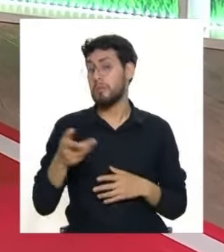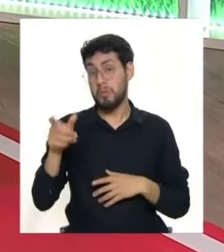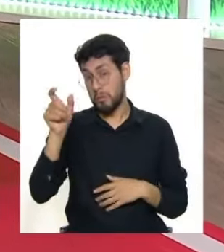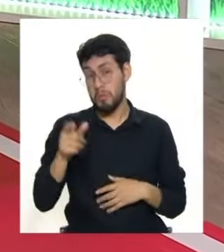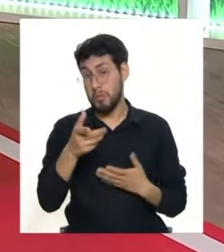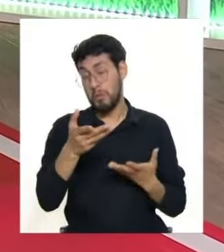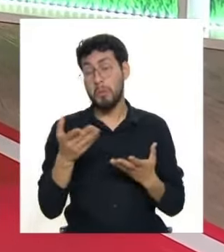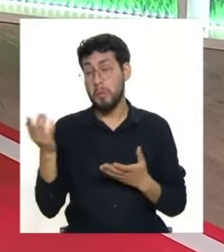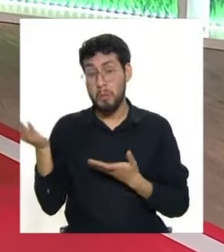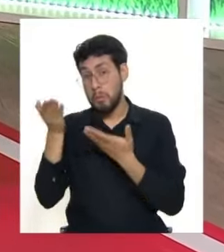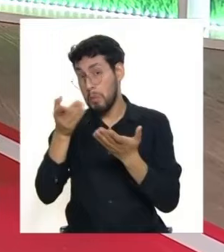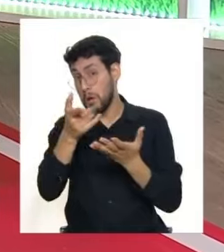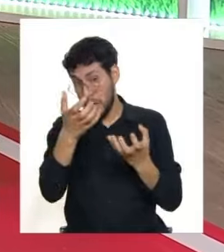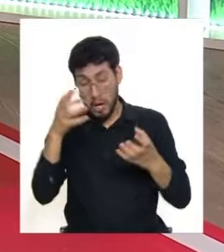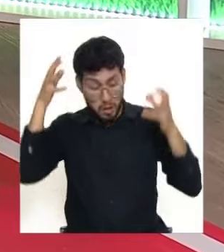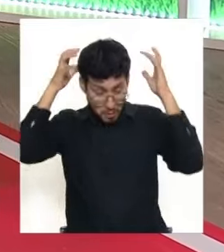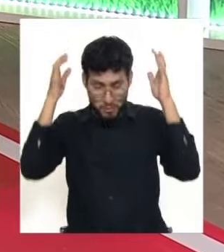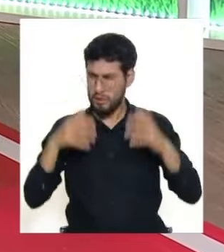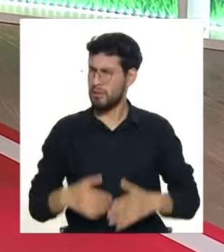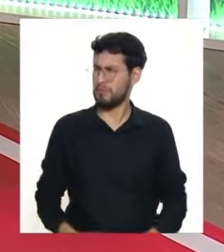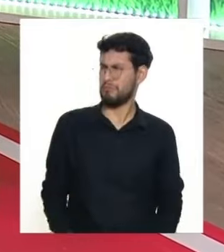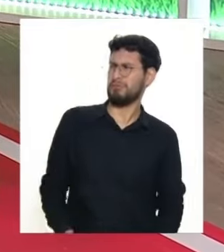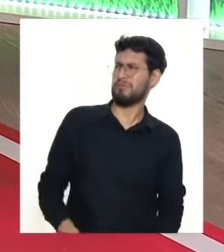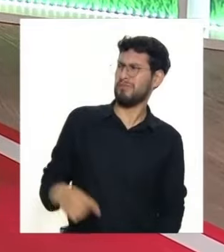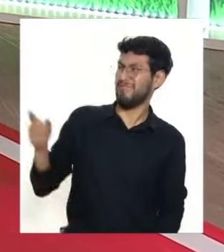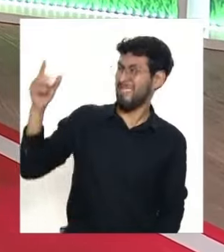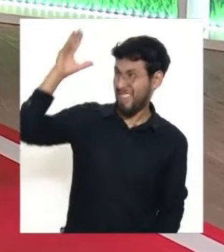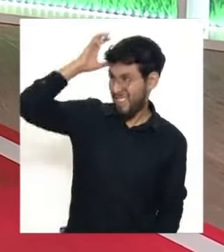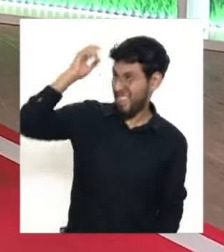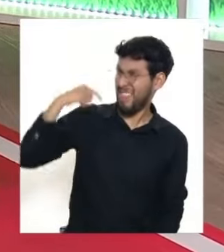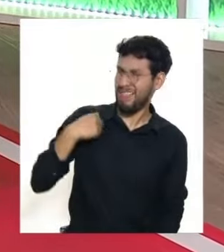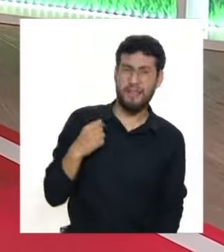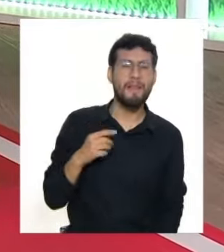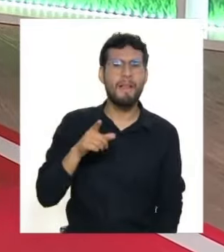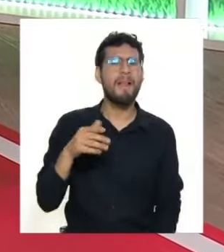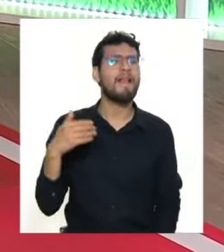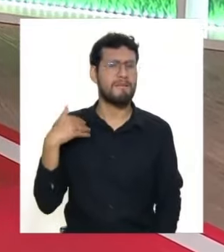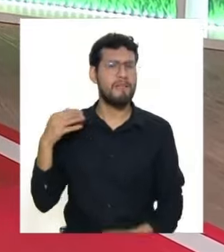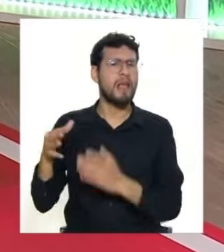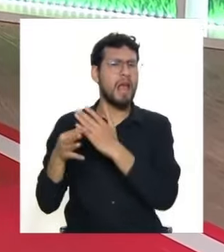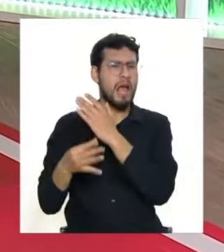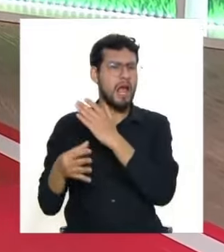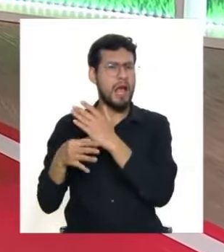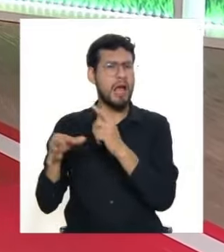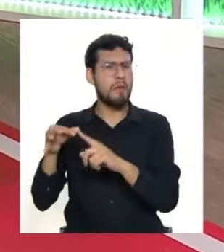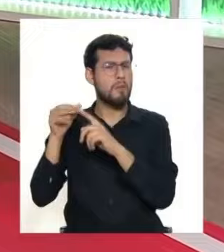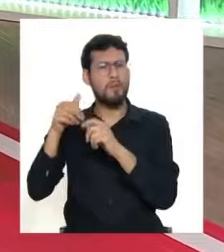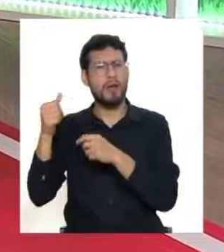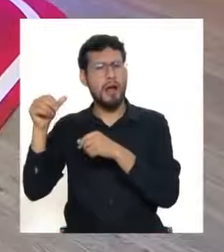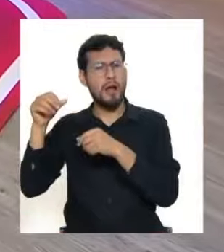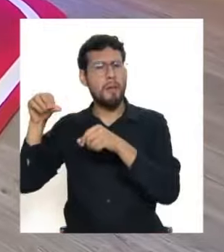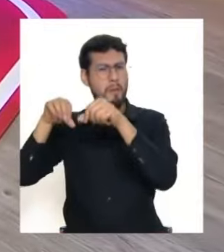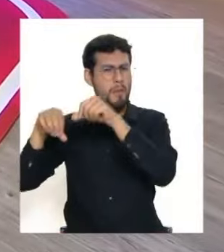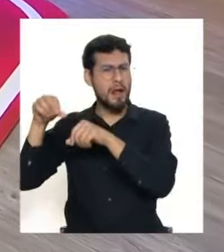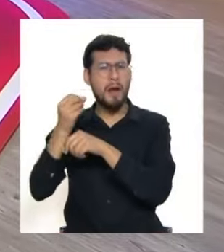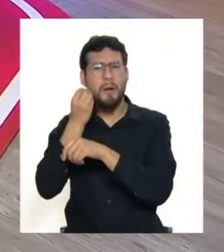ofrecen hacerte un masaje. Y tú dices, ¿cómo? Usan aceites con diferentes plantas,